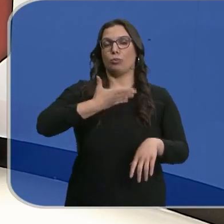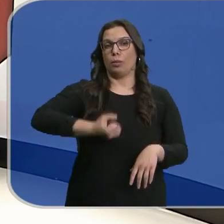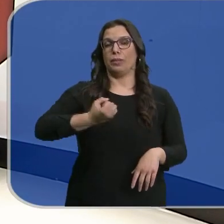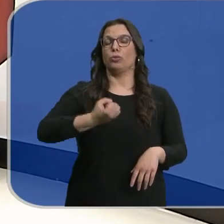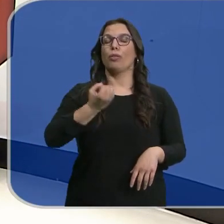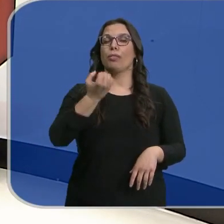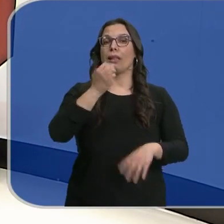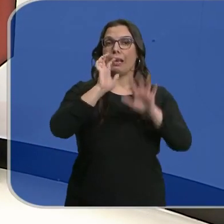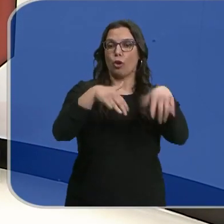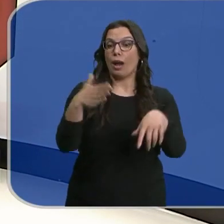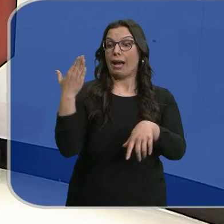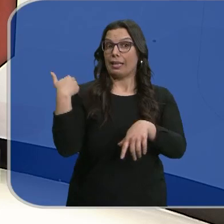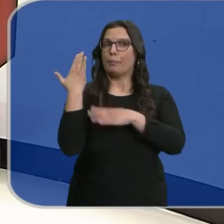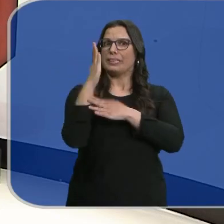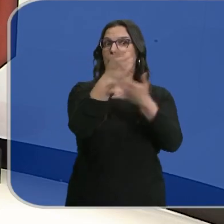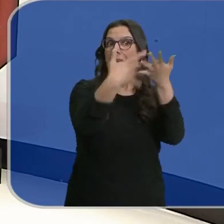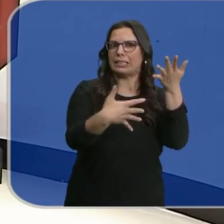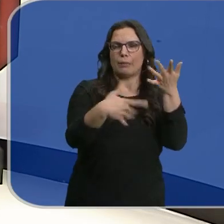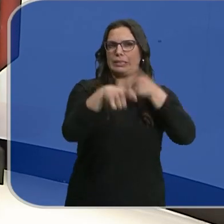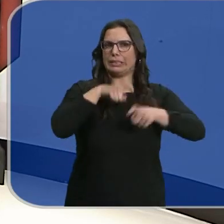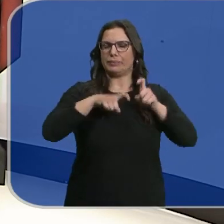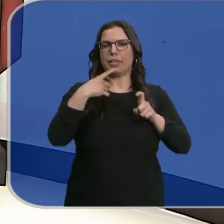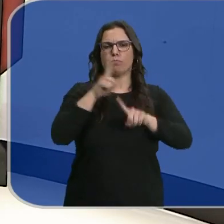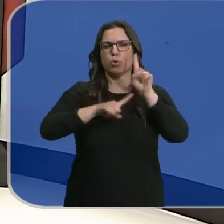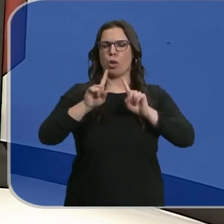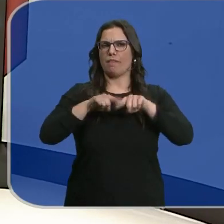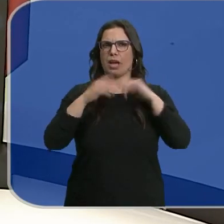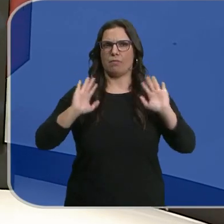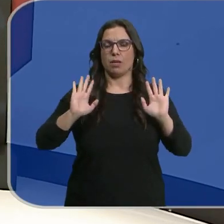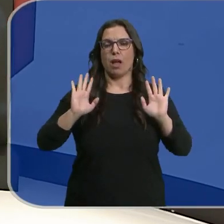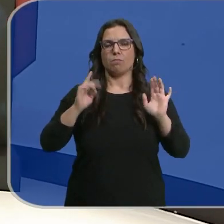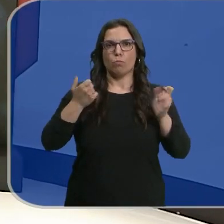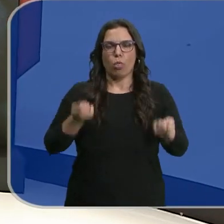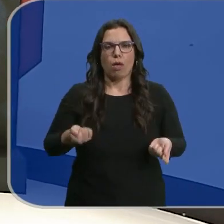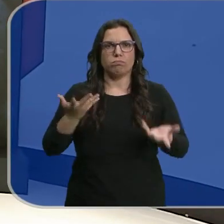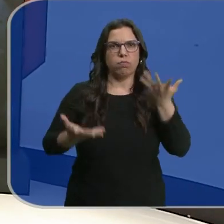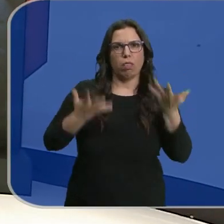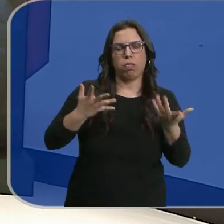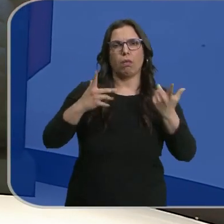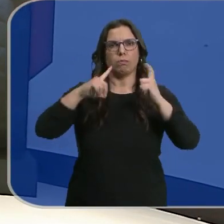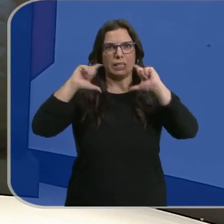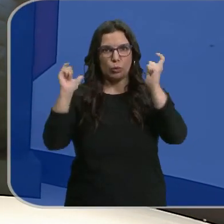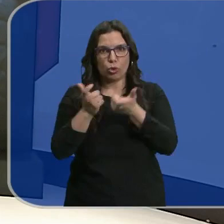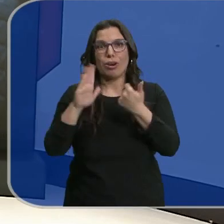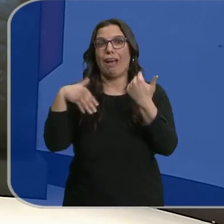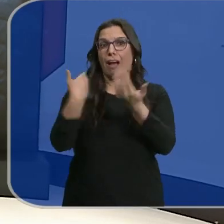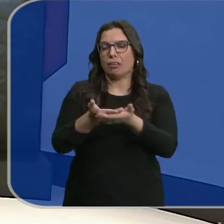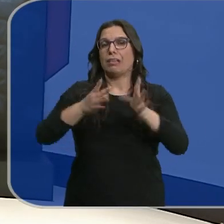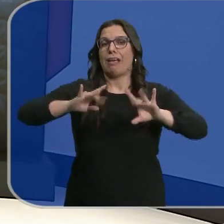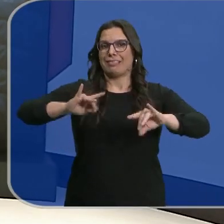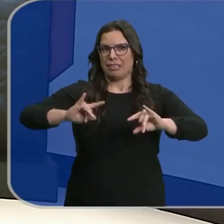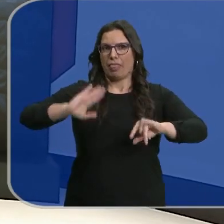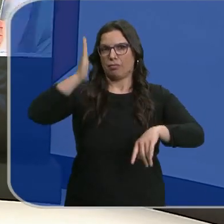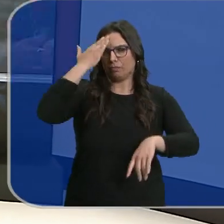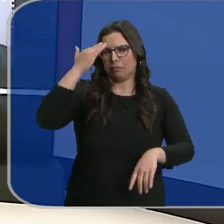No a presentar su lista, pero dio marcha atrás, alegando un problema familiar, lo que provocó incertidumbre y reuniones incluso en la sede del